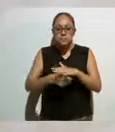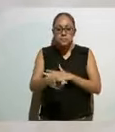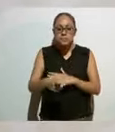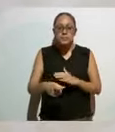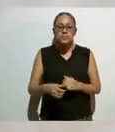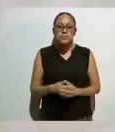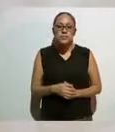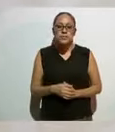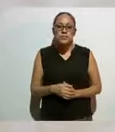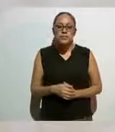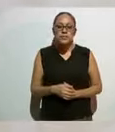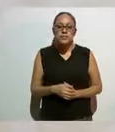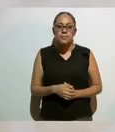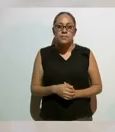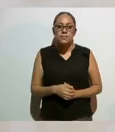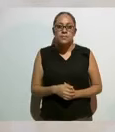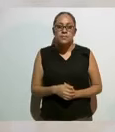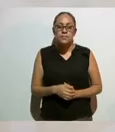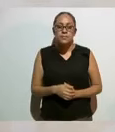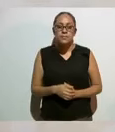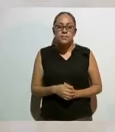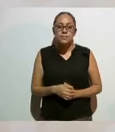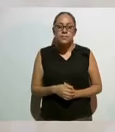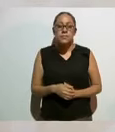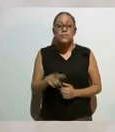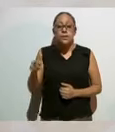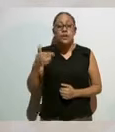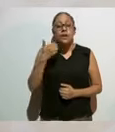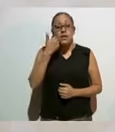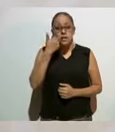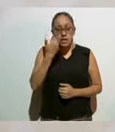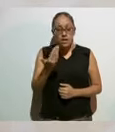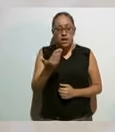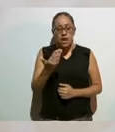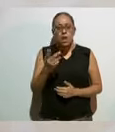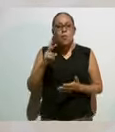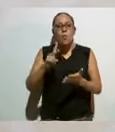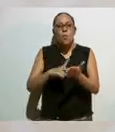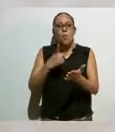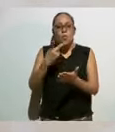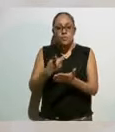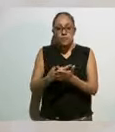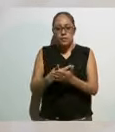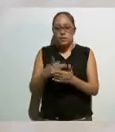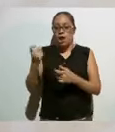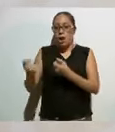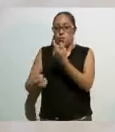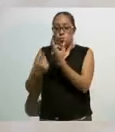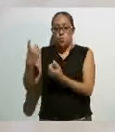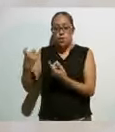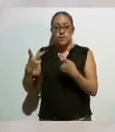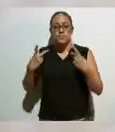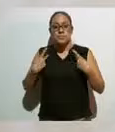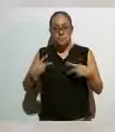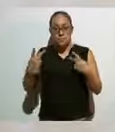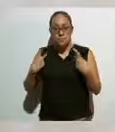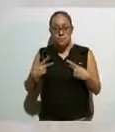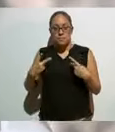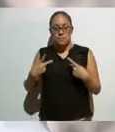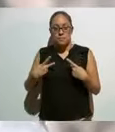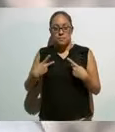añoran el que haya privilegios para unos cuantos, sobre todo